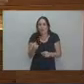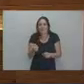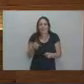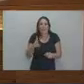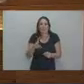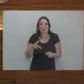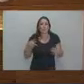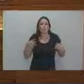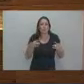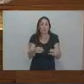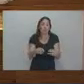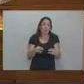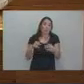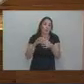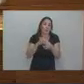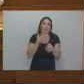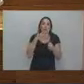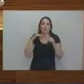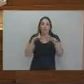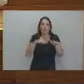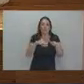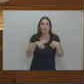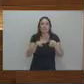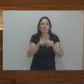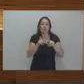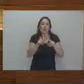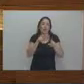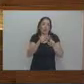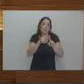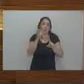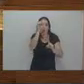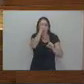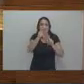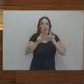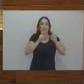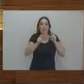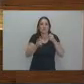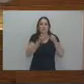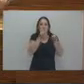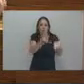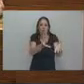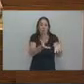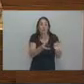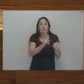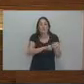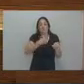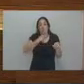las manifestaciones de opinión y protesta. Y esto nos preocupa. No se puede estar hablando al mismo tiempo de